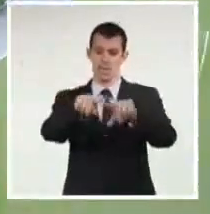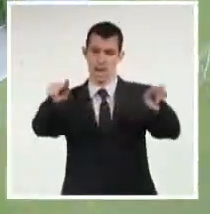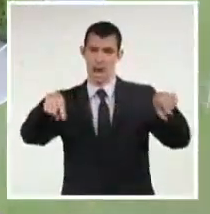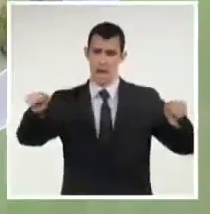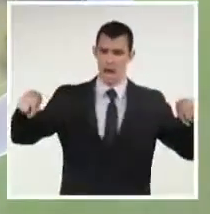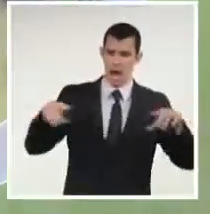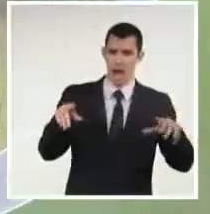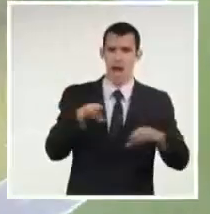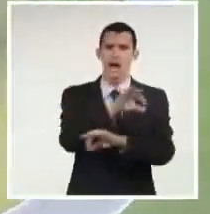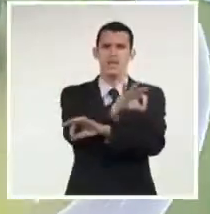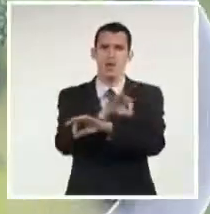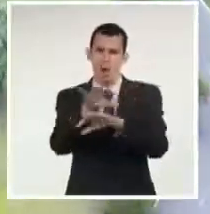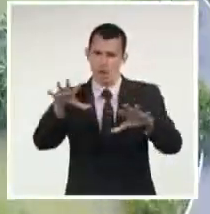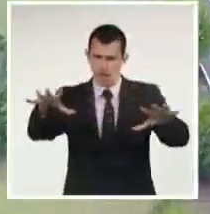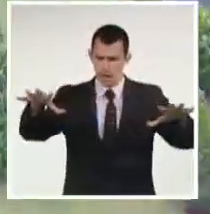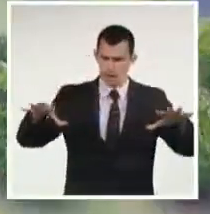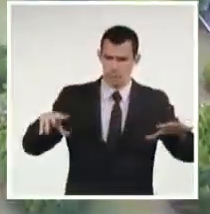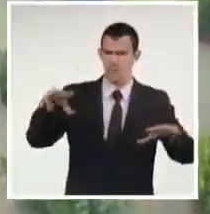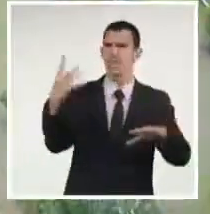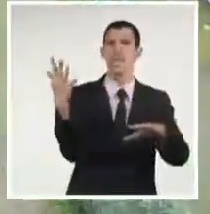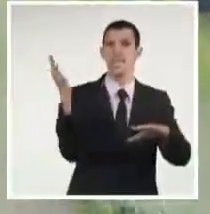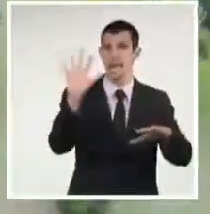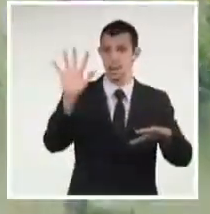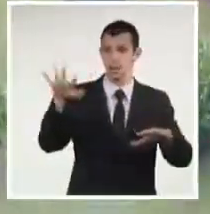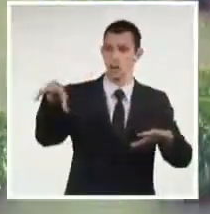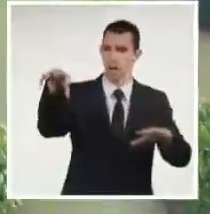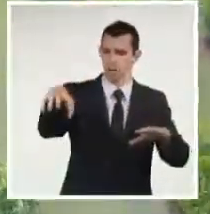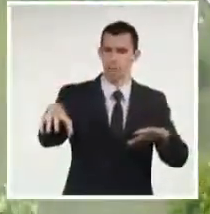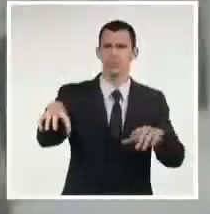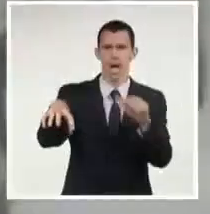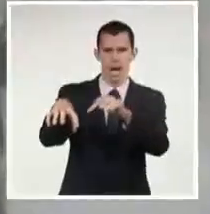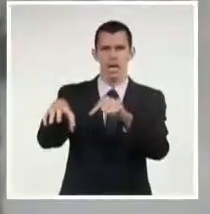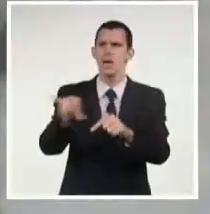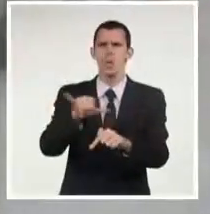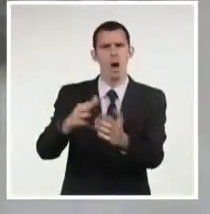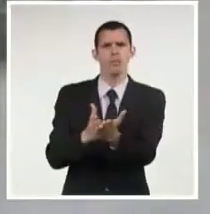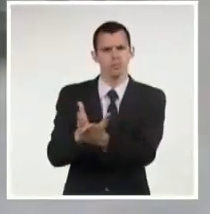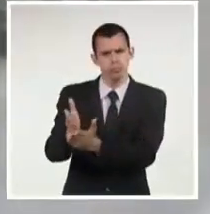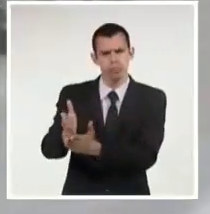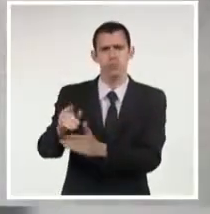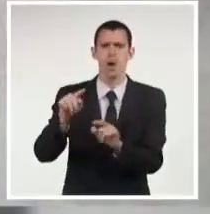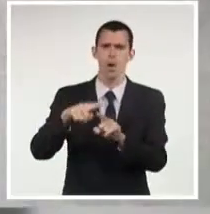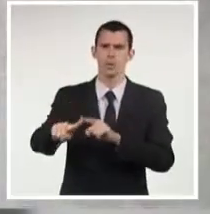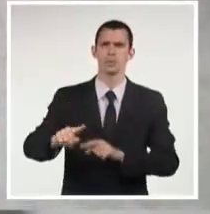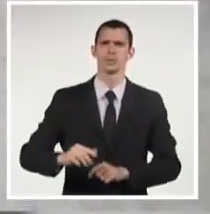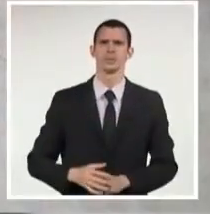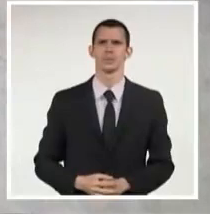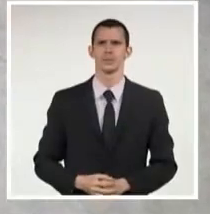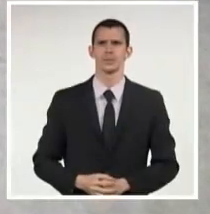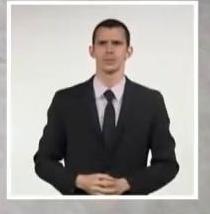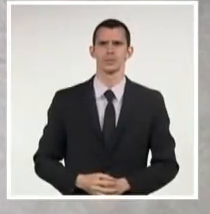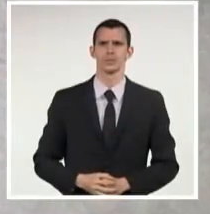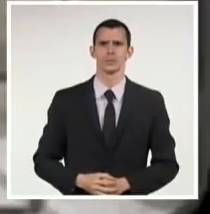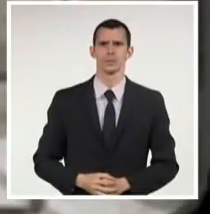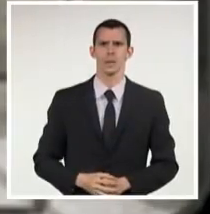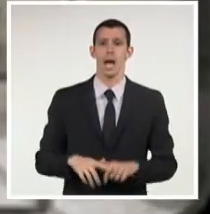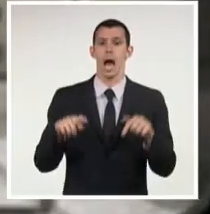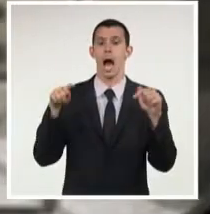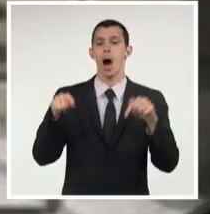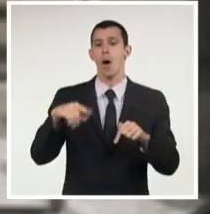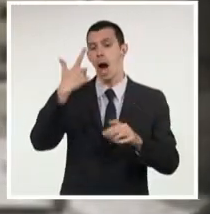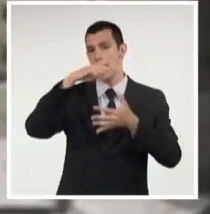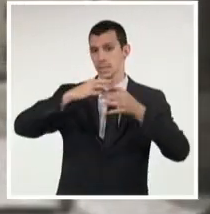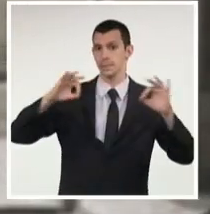de 1964 que ocupa la actual ubicación. Esta instalación del municipio de Caimito